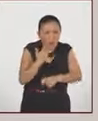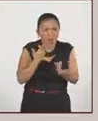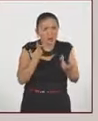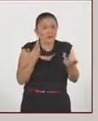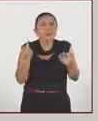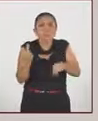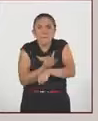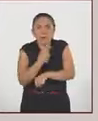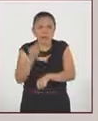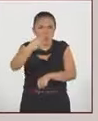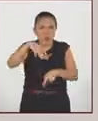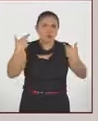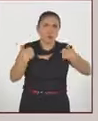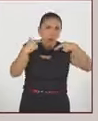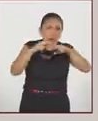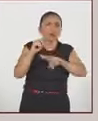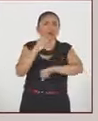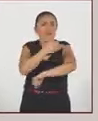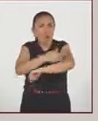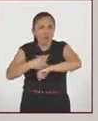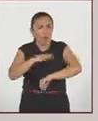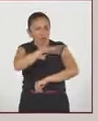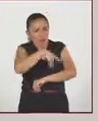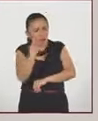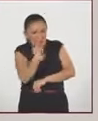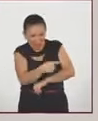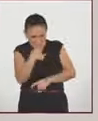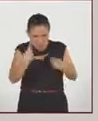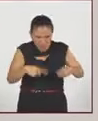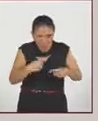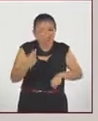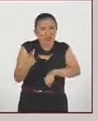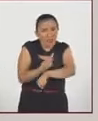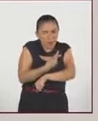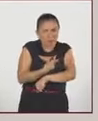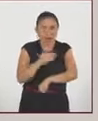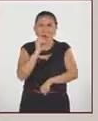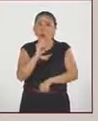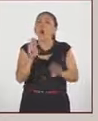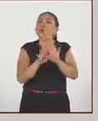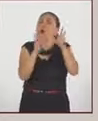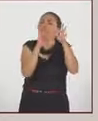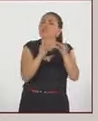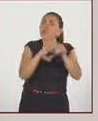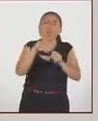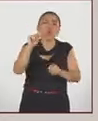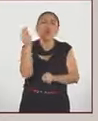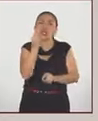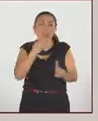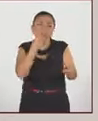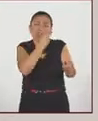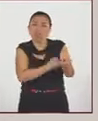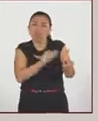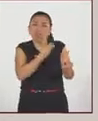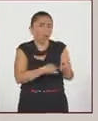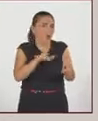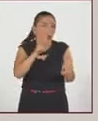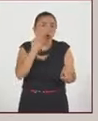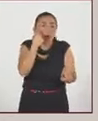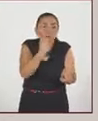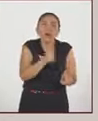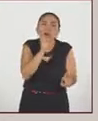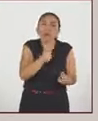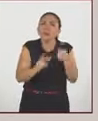los docentes, poder notar si es que hay alguna deformidad o una condición que pudiera estar provocando este tipo de marcha,